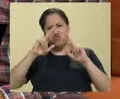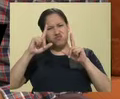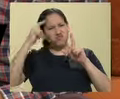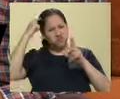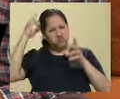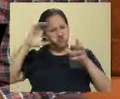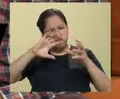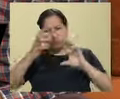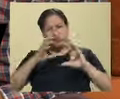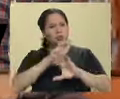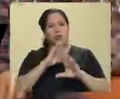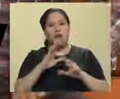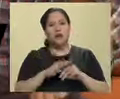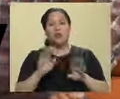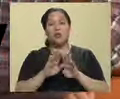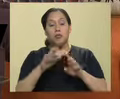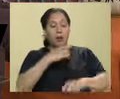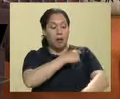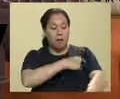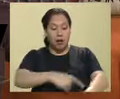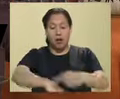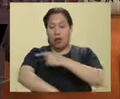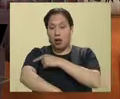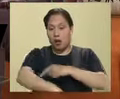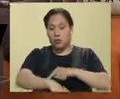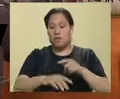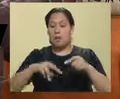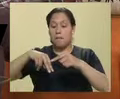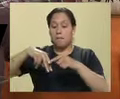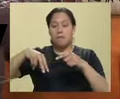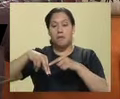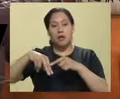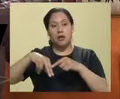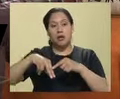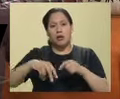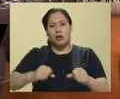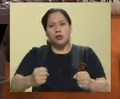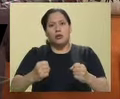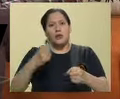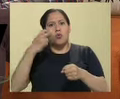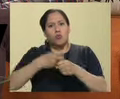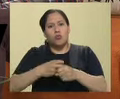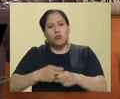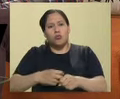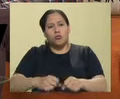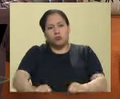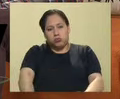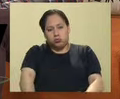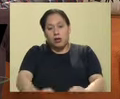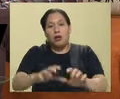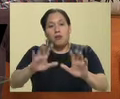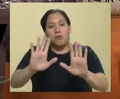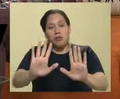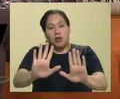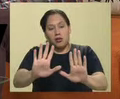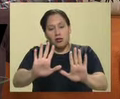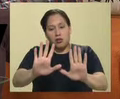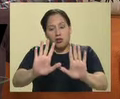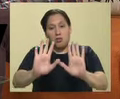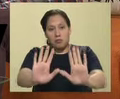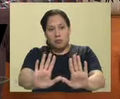donde los brazos y las piernas, por ejemplo, son totalmente rígidos, los pies se hacen hacia adelante y los dedos de los